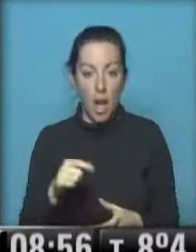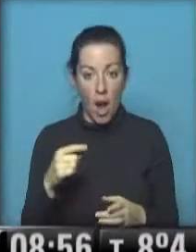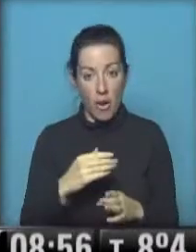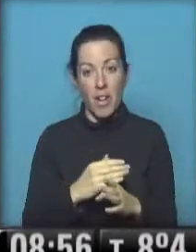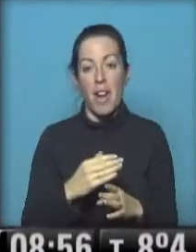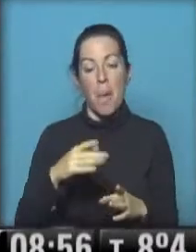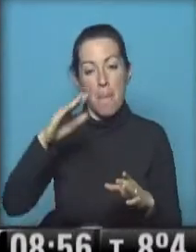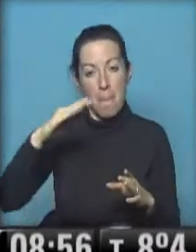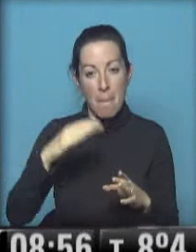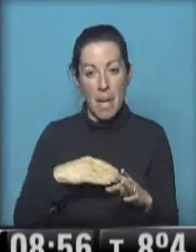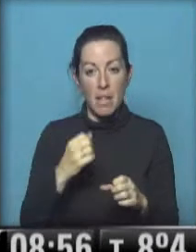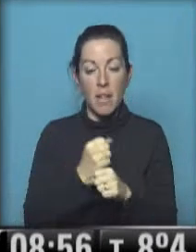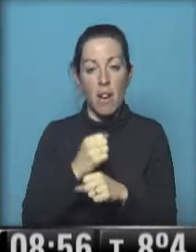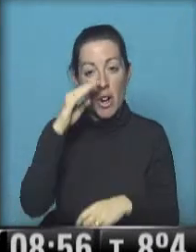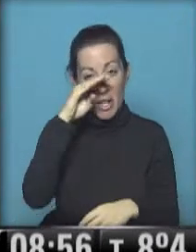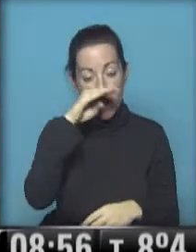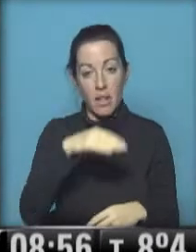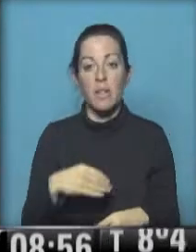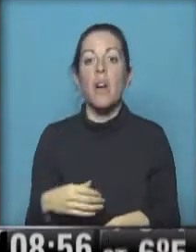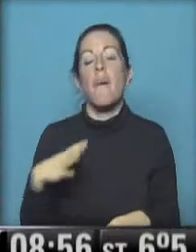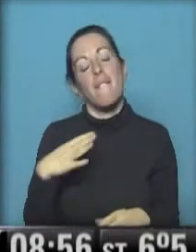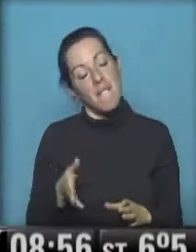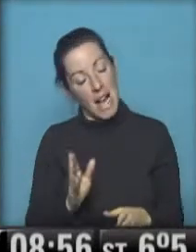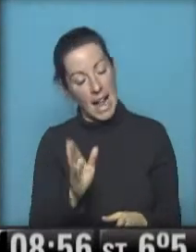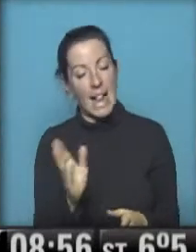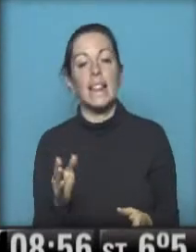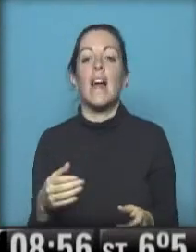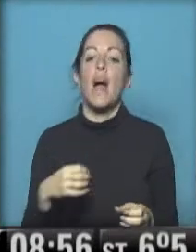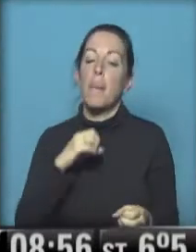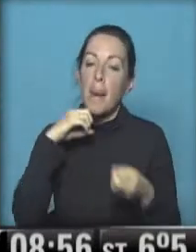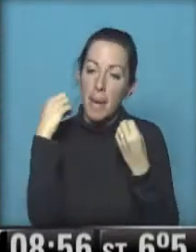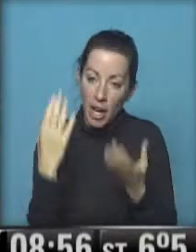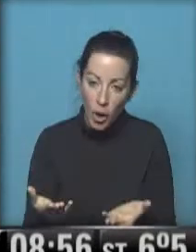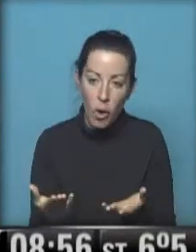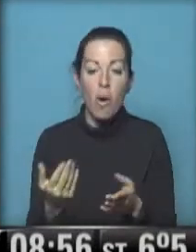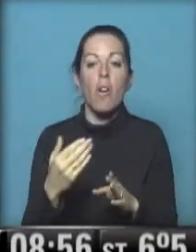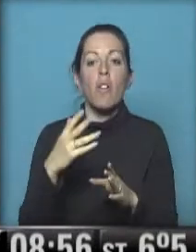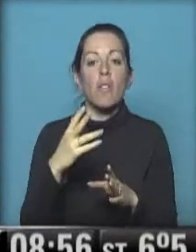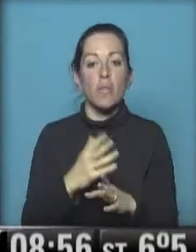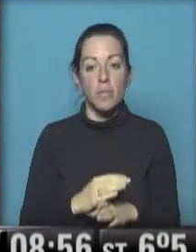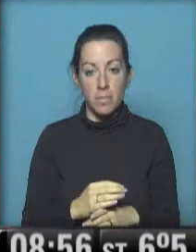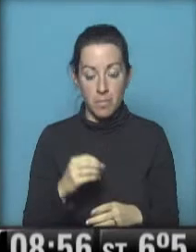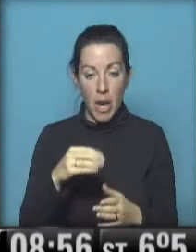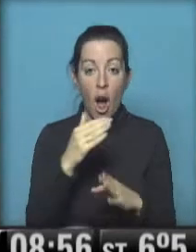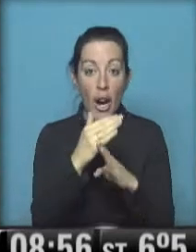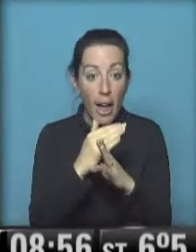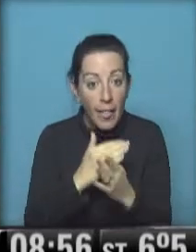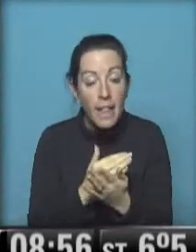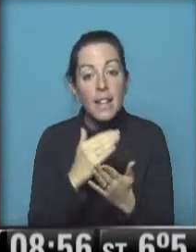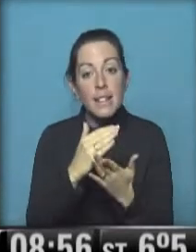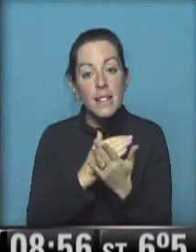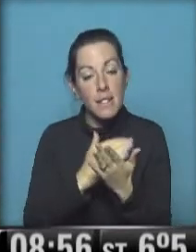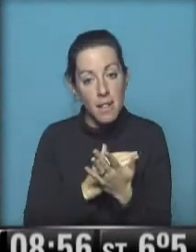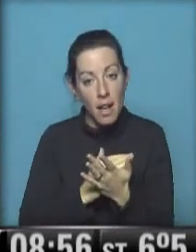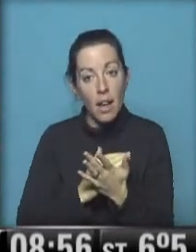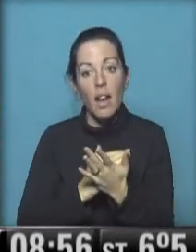buenísimas raúl muchas gracias bueno falta no el camino para llegar a un índice mucho más bajo pero es el índice más bajo